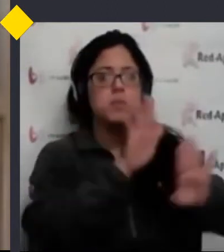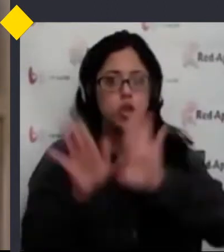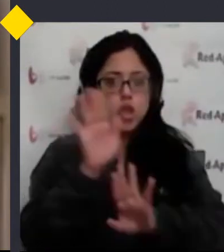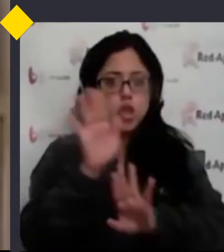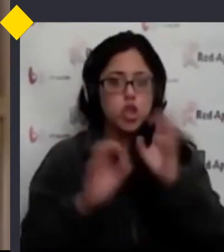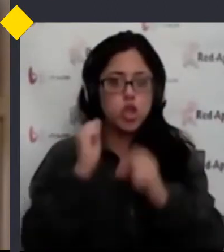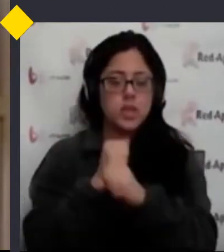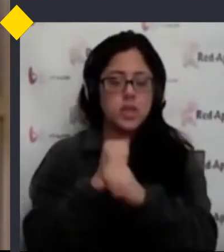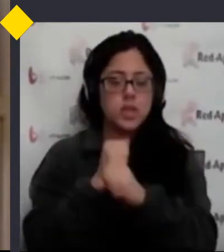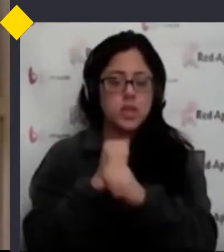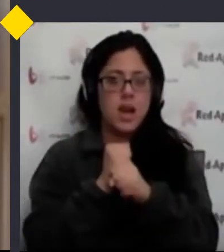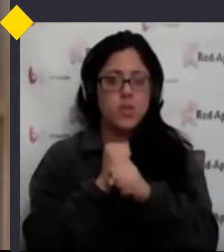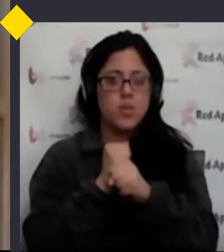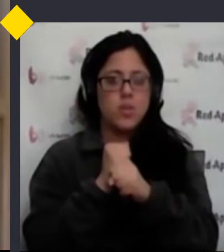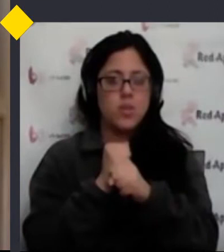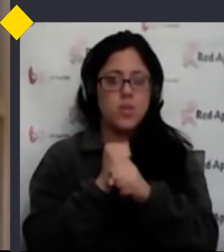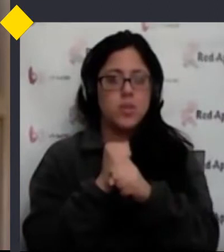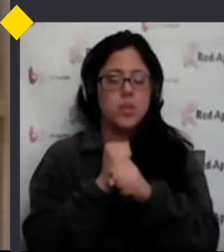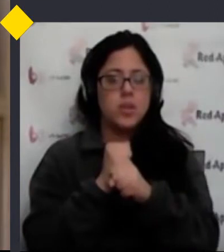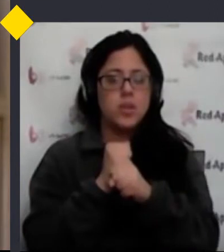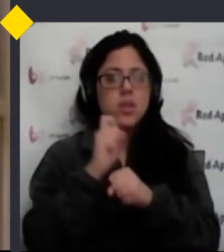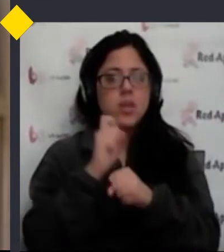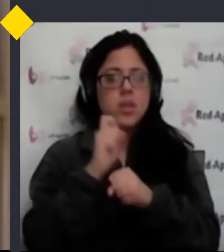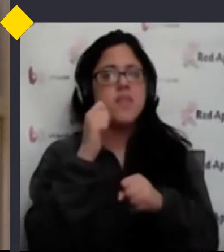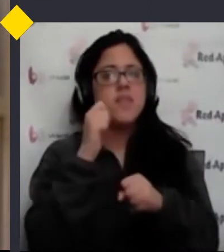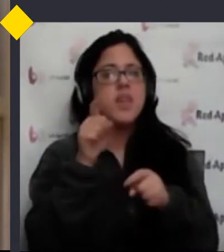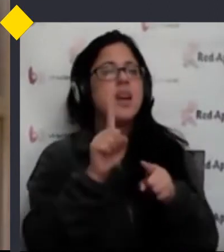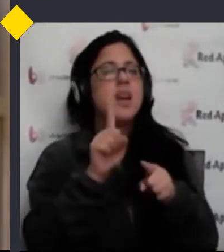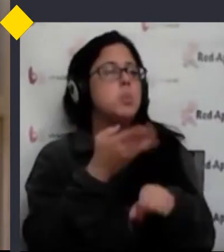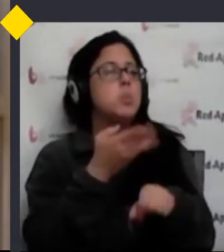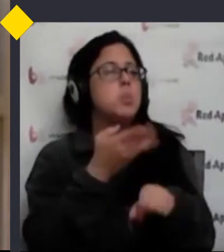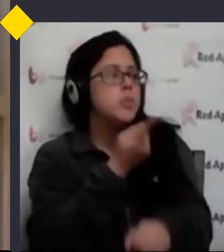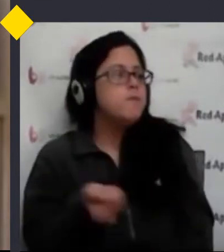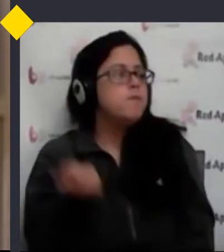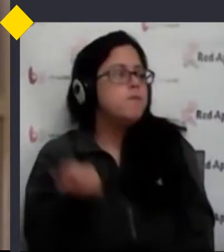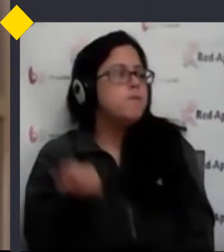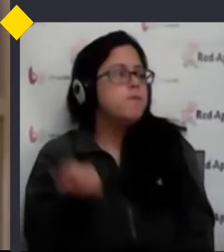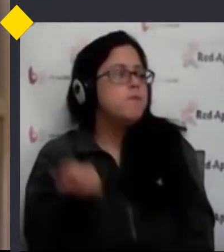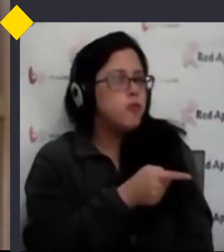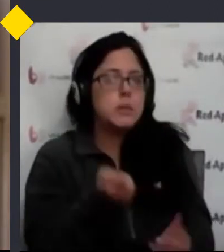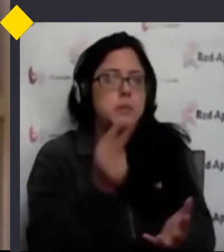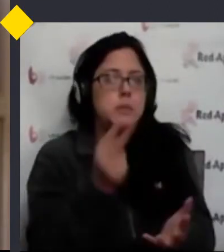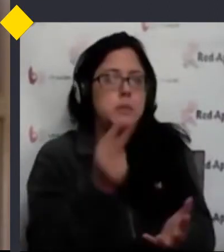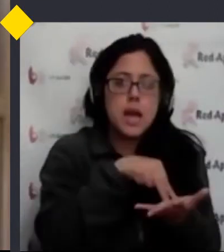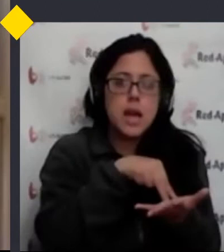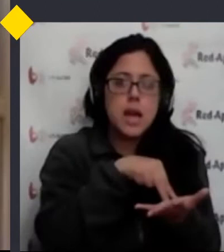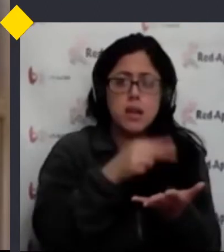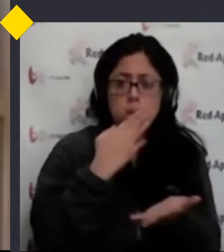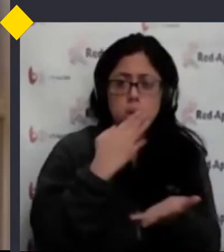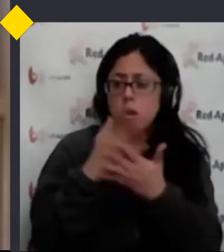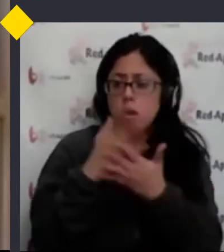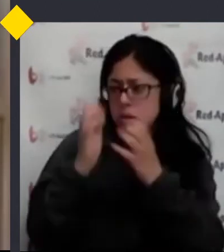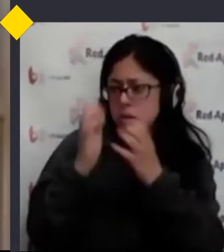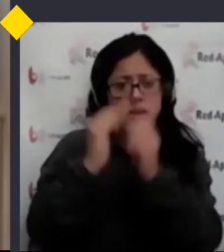no demanden la vuelta presencial en la medida que se puede teletrabajar. A mí me ha llamado, eso va a ser causa de deserción